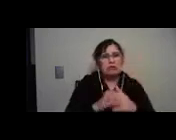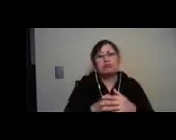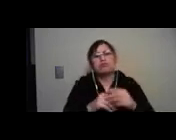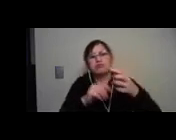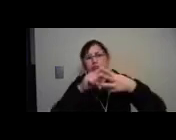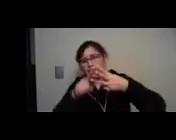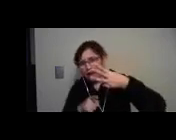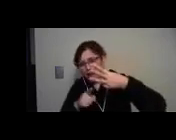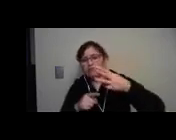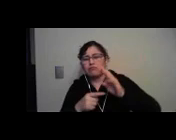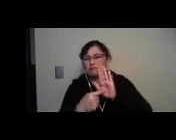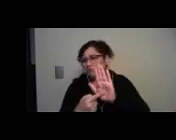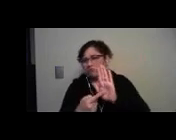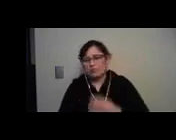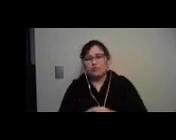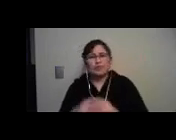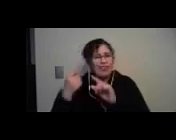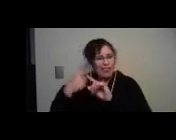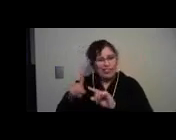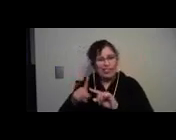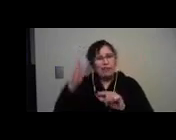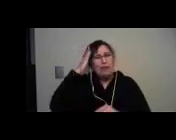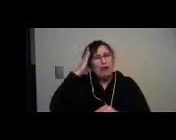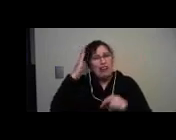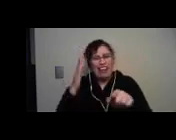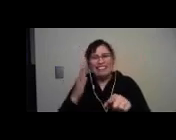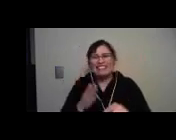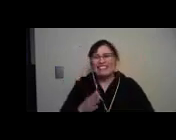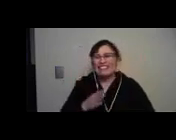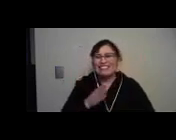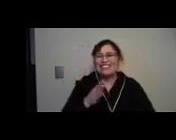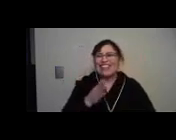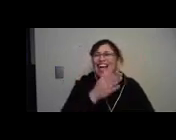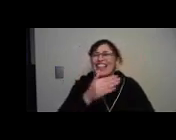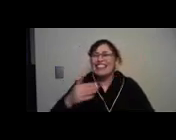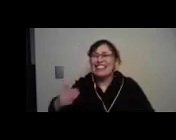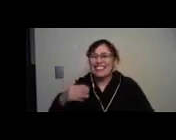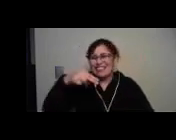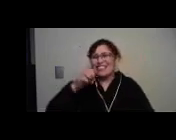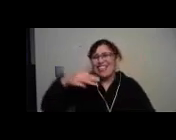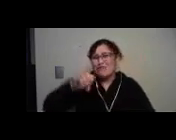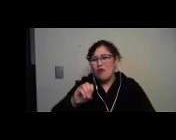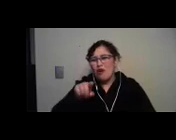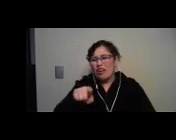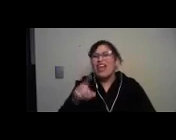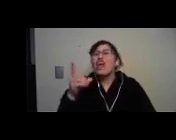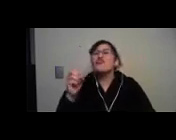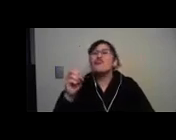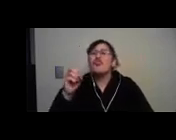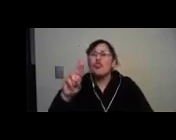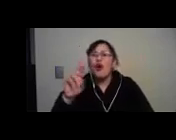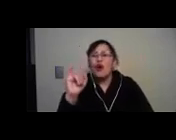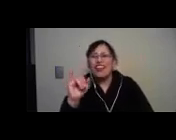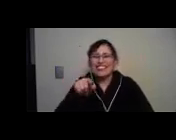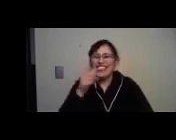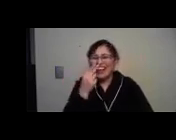Y la memoria, puse este monito que es el amigo de Nemo, ¿cierto? Que sí tiene problemas de memoria, ya quienes vieron probablemente la